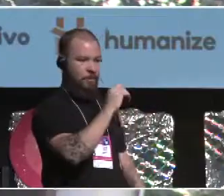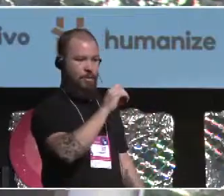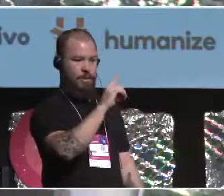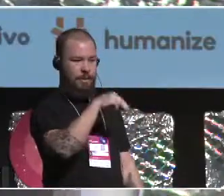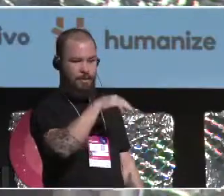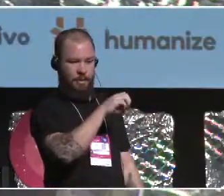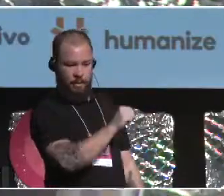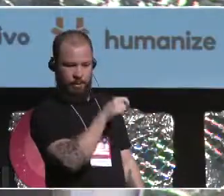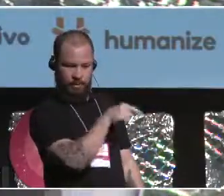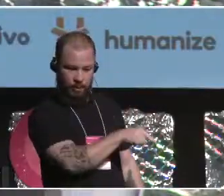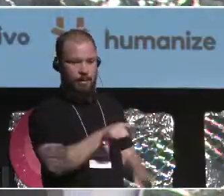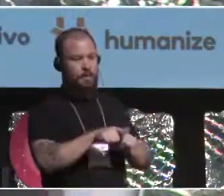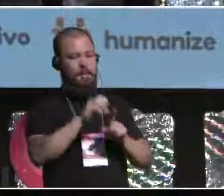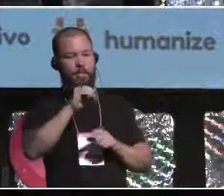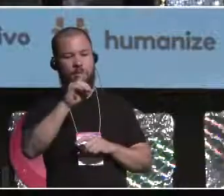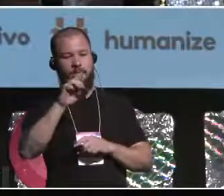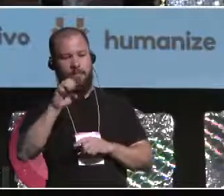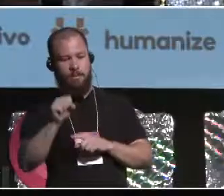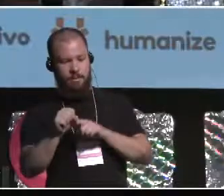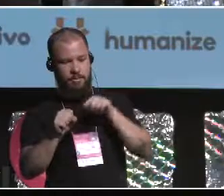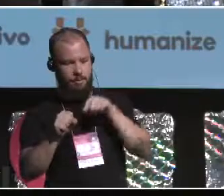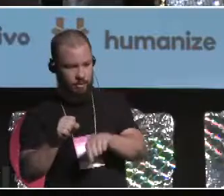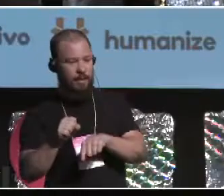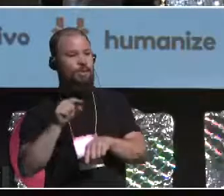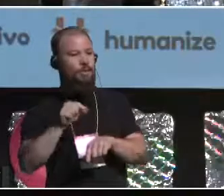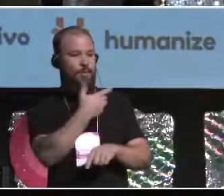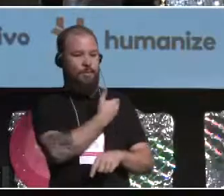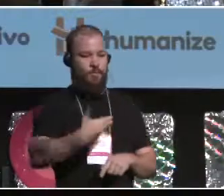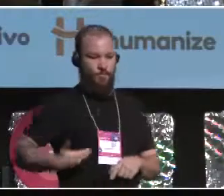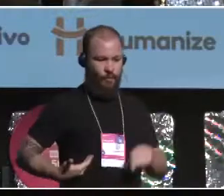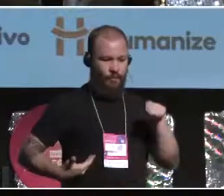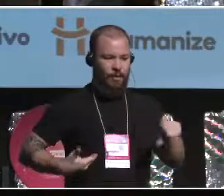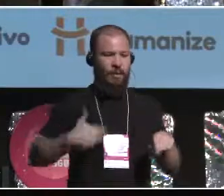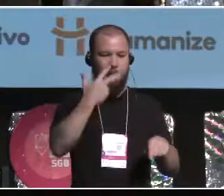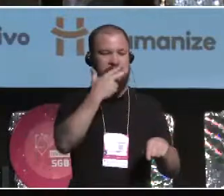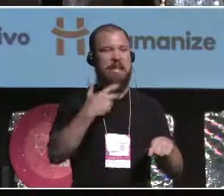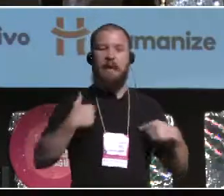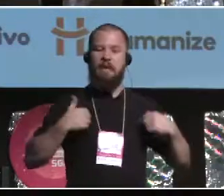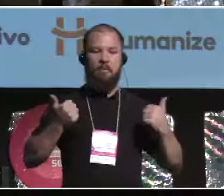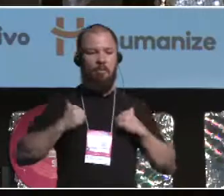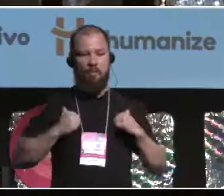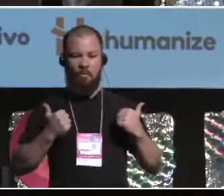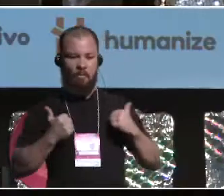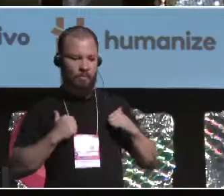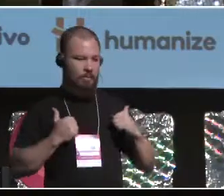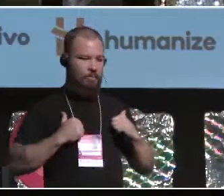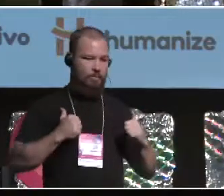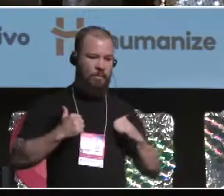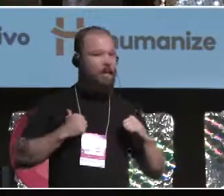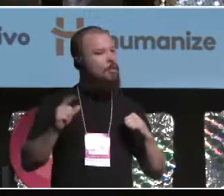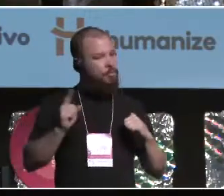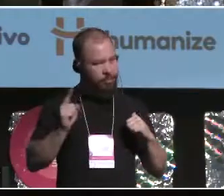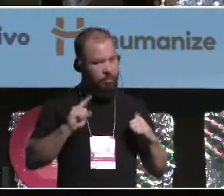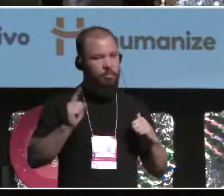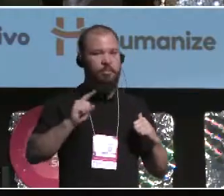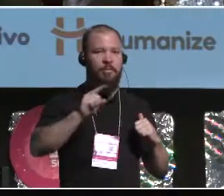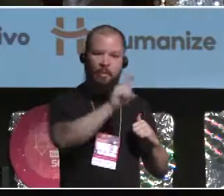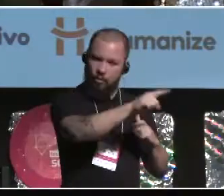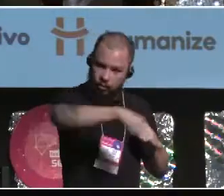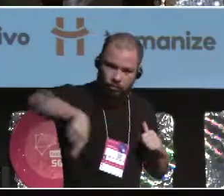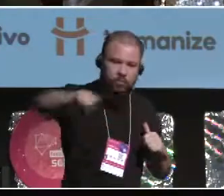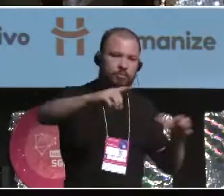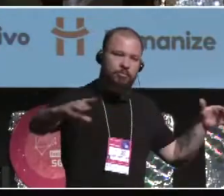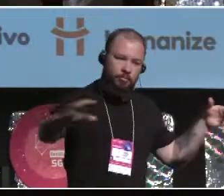desarrollo sostenible era únicamente los gobiernos, no tiene nada que ver con nosotros los ciudadanos, y ese es el gran diferenciador de los ODS.